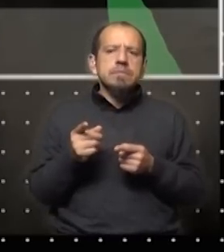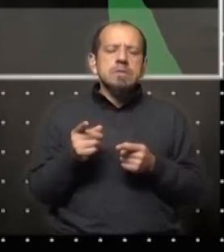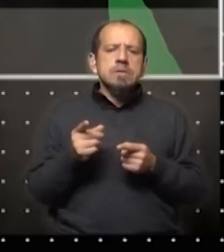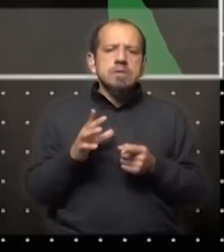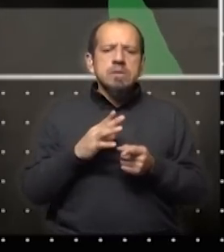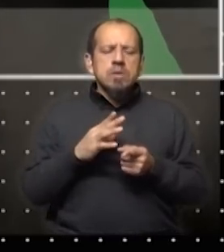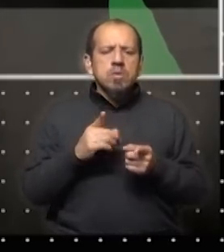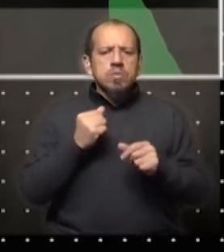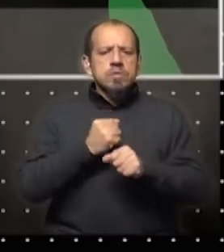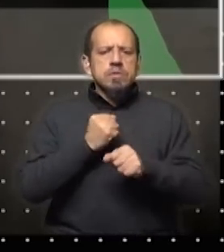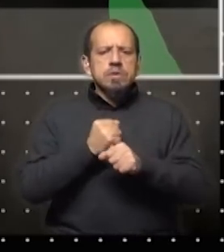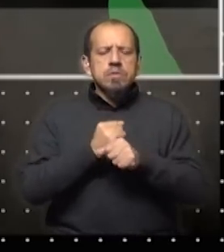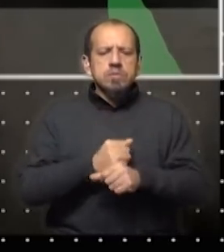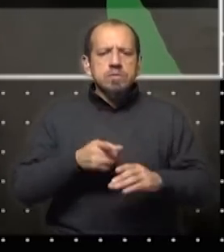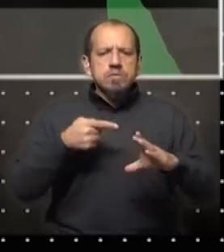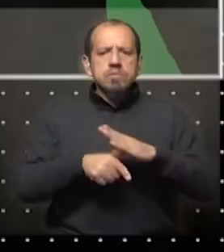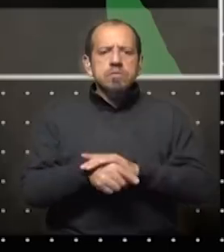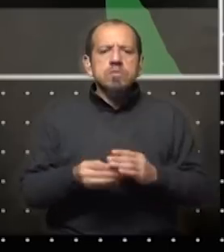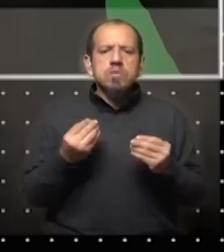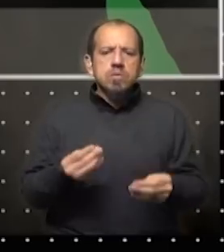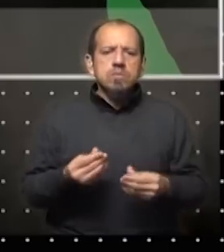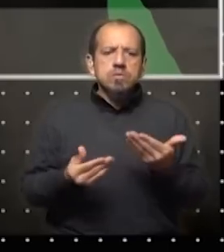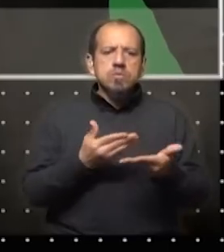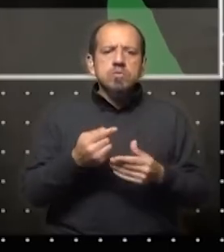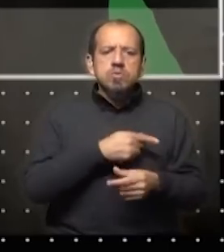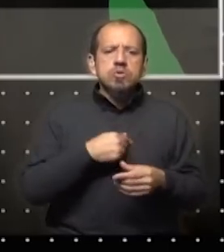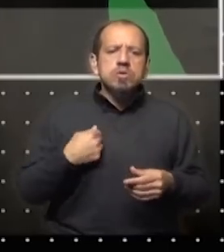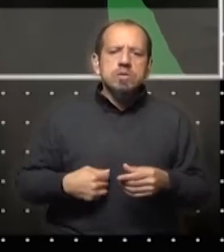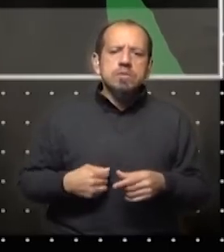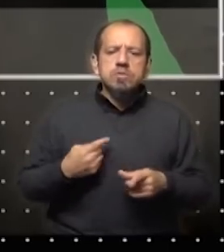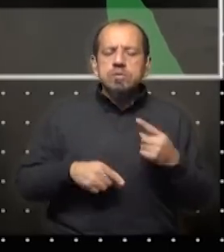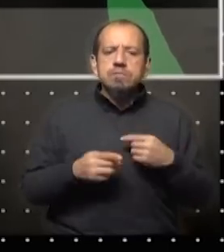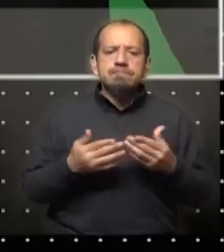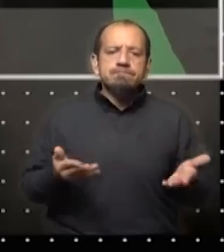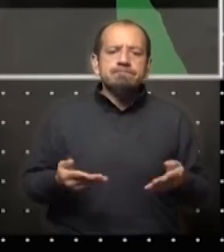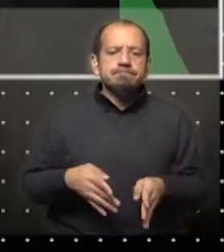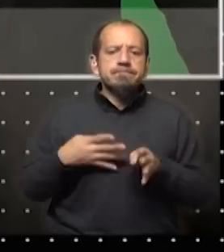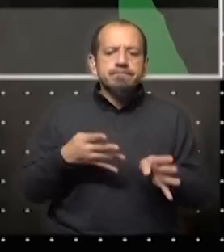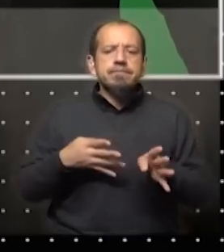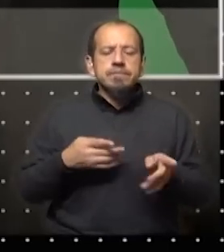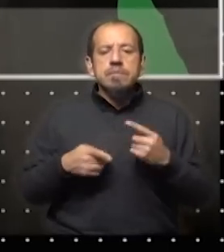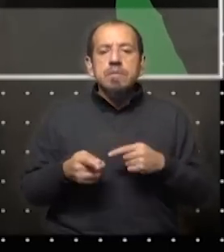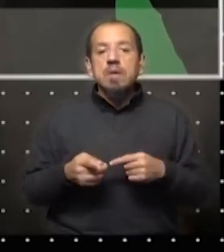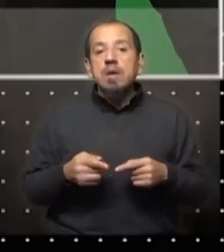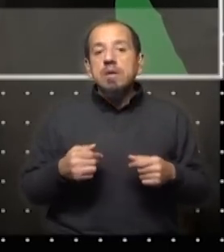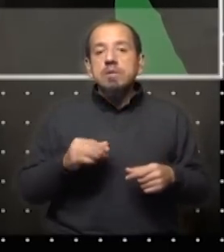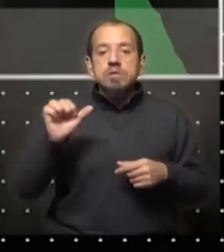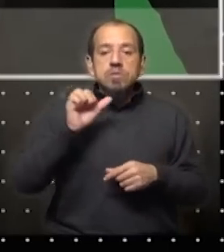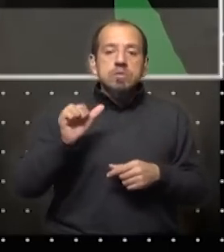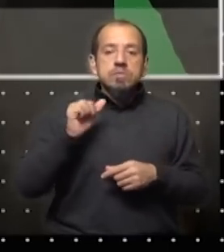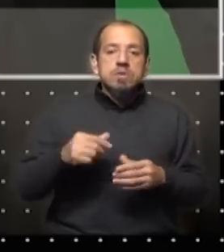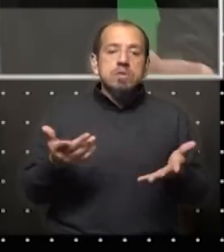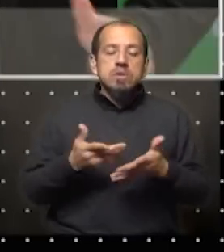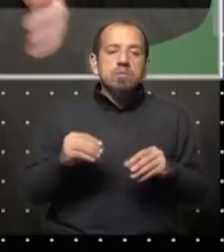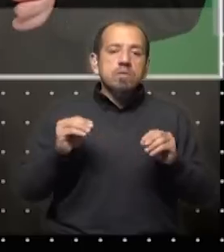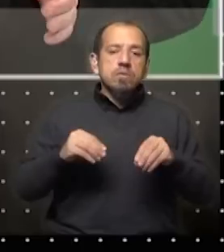obsesión pero un trabajo muy profundo sobre cómo relacionarse con china todo eso se rompió con la guerra y por lo tanto Europa está muy débil